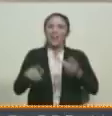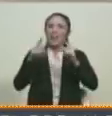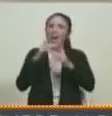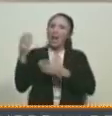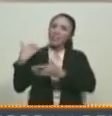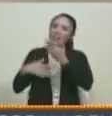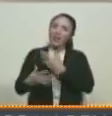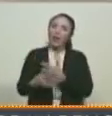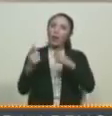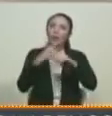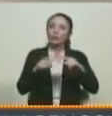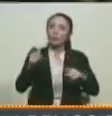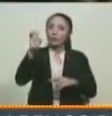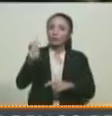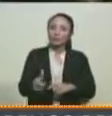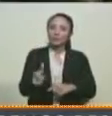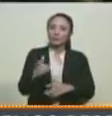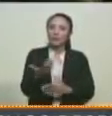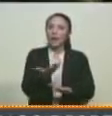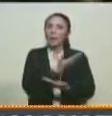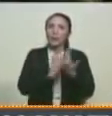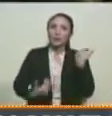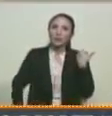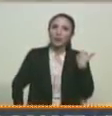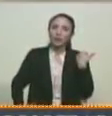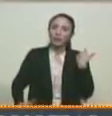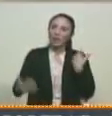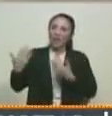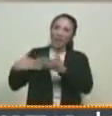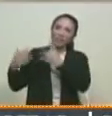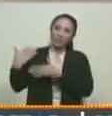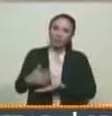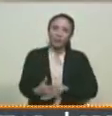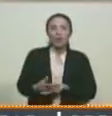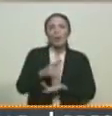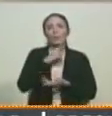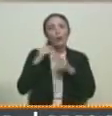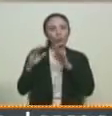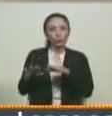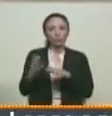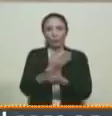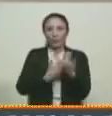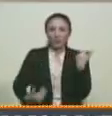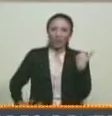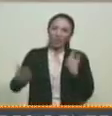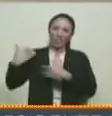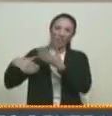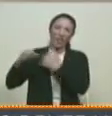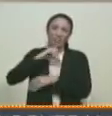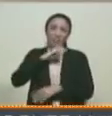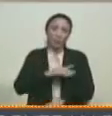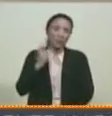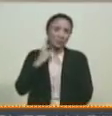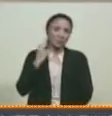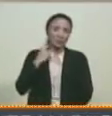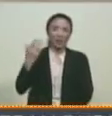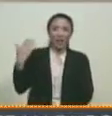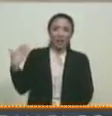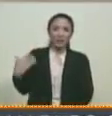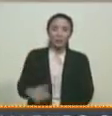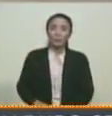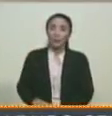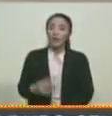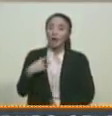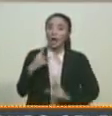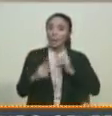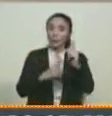Caldera y el expresidente Luis Herrera Campín, en paz descansen los dos. Doctor Rafael Caldera llevó un proceso